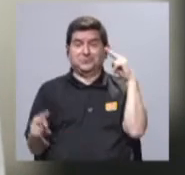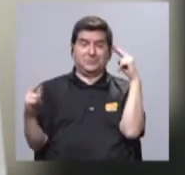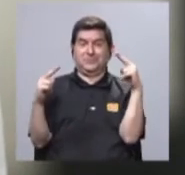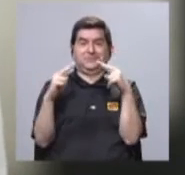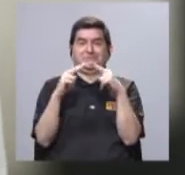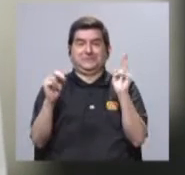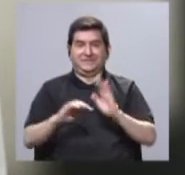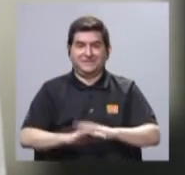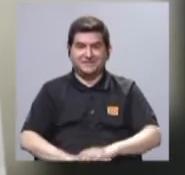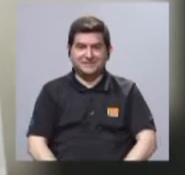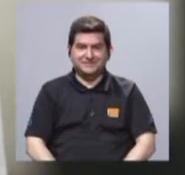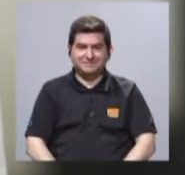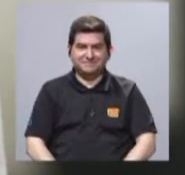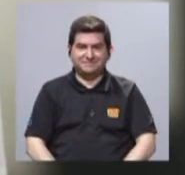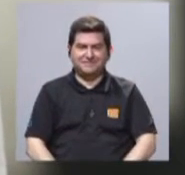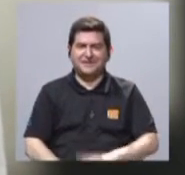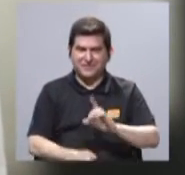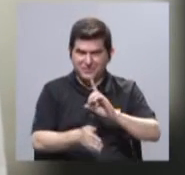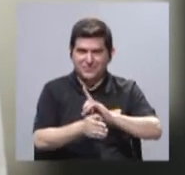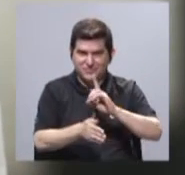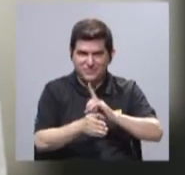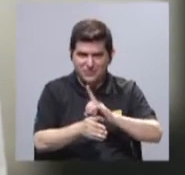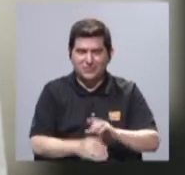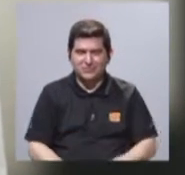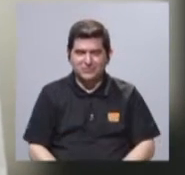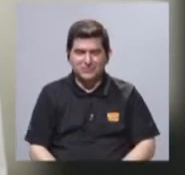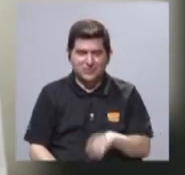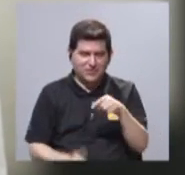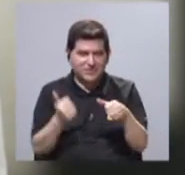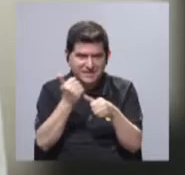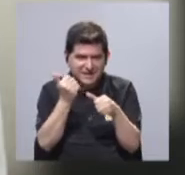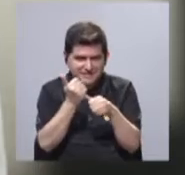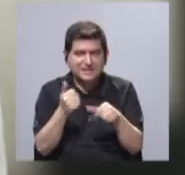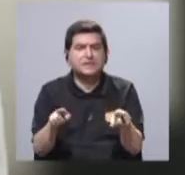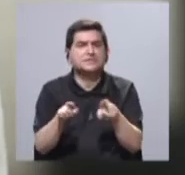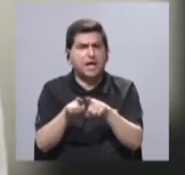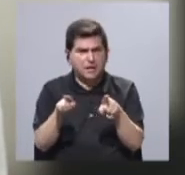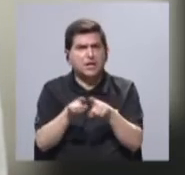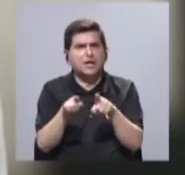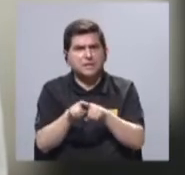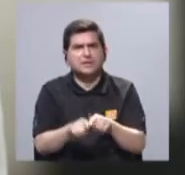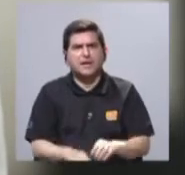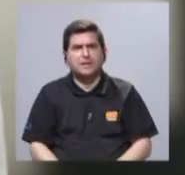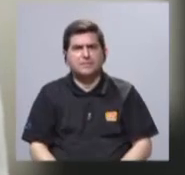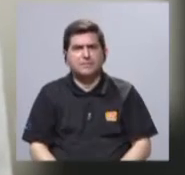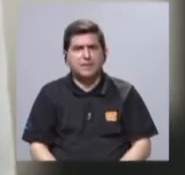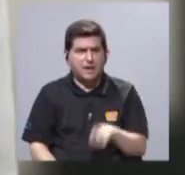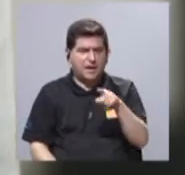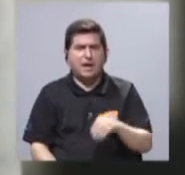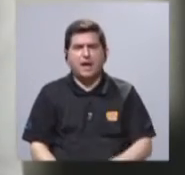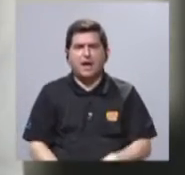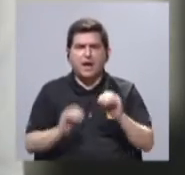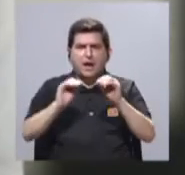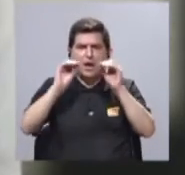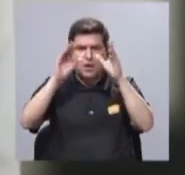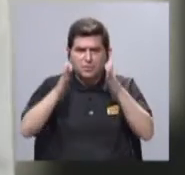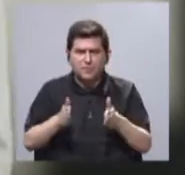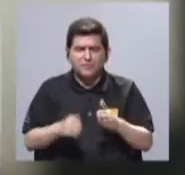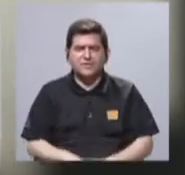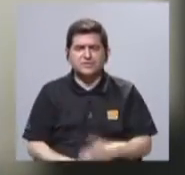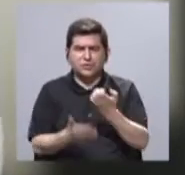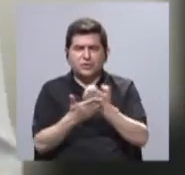yo lo de harris de paso es una de las mentes más más peculiares que he conocido en un